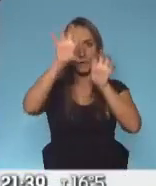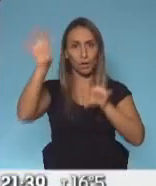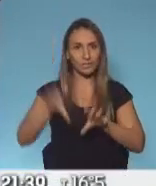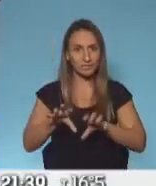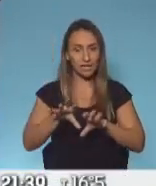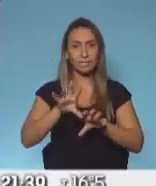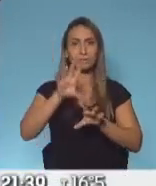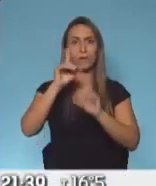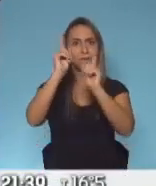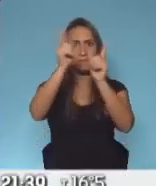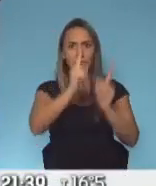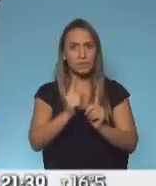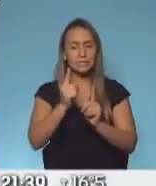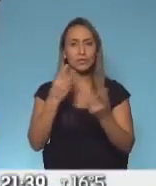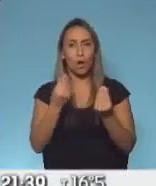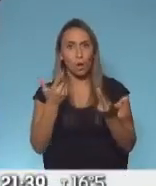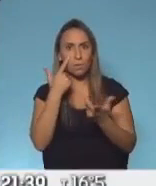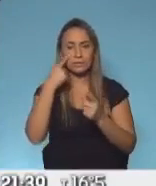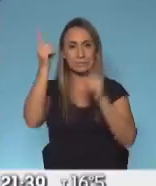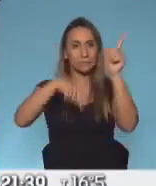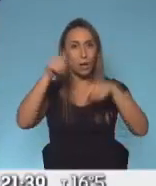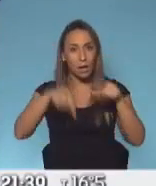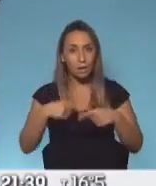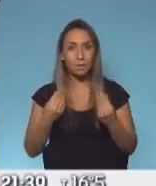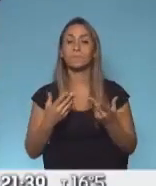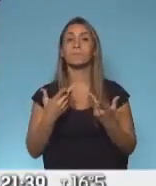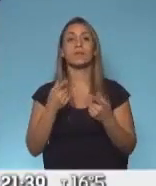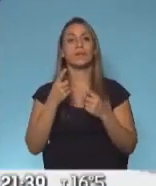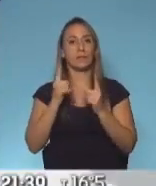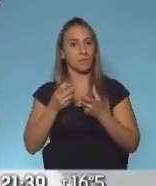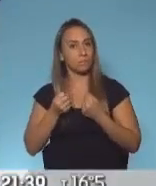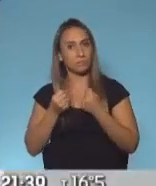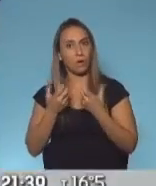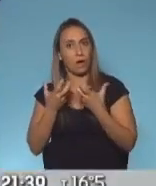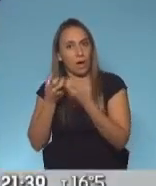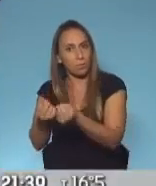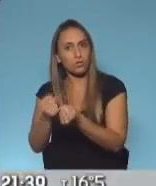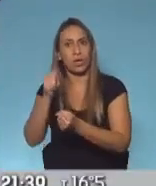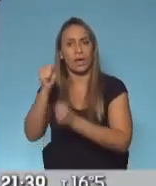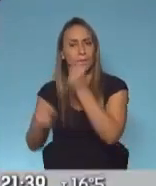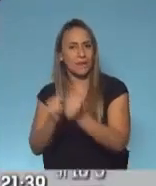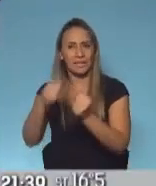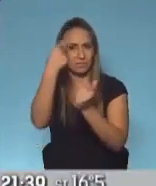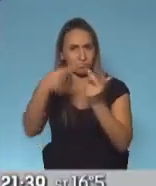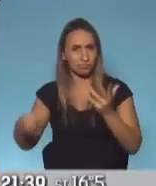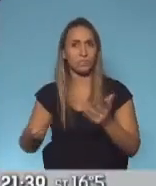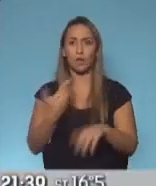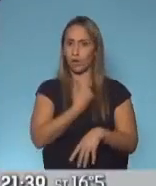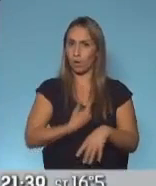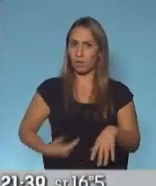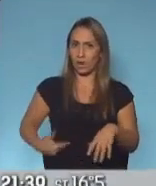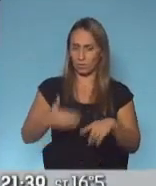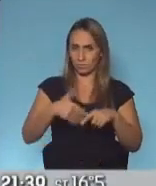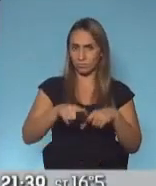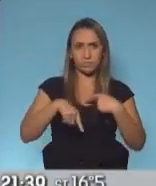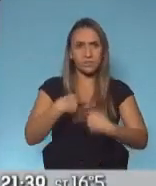algunos temas que tienen que ver con el refuerzo y la ampliación de las ayudas a empresas. Claramente el gobierno va a trabajar sábado y